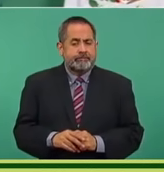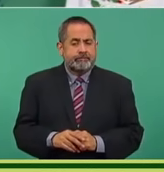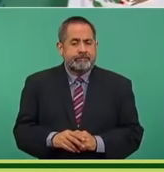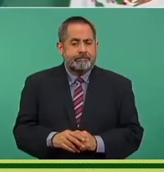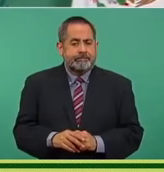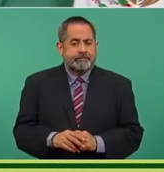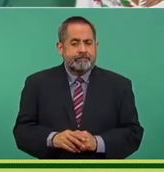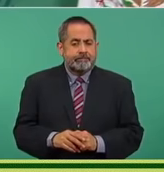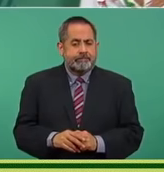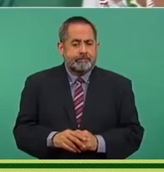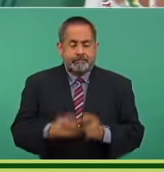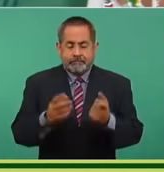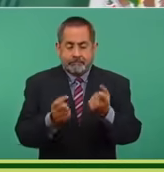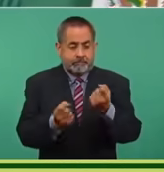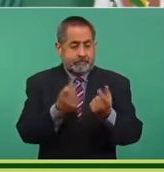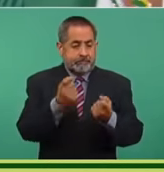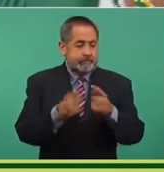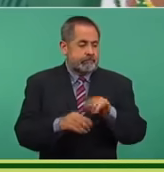excluir